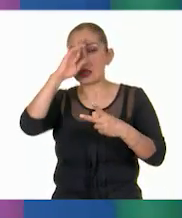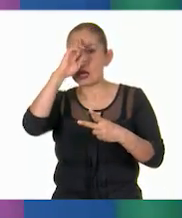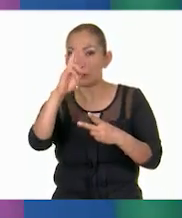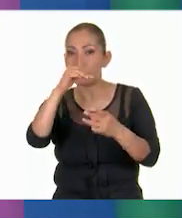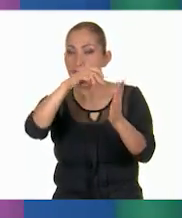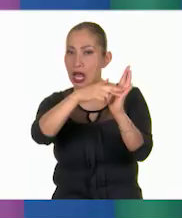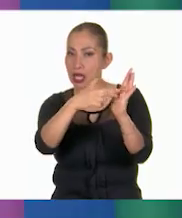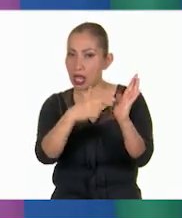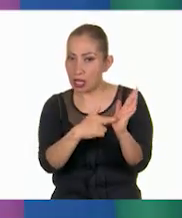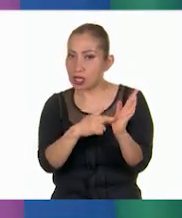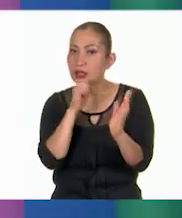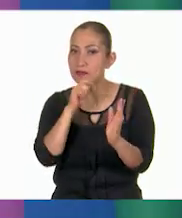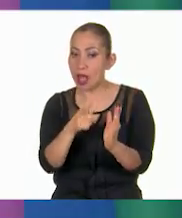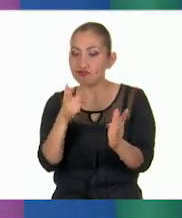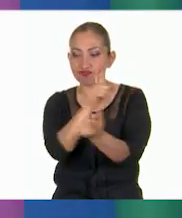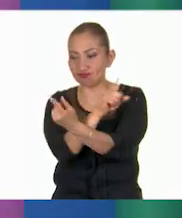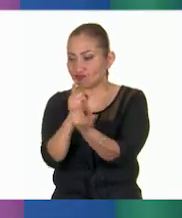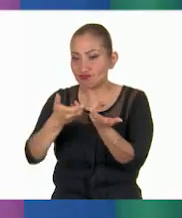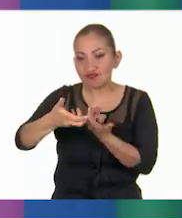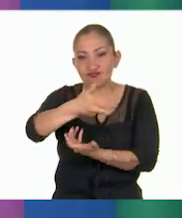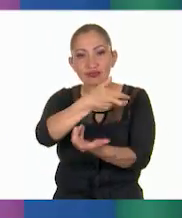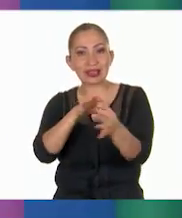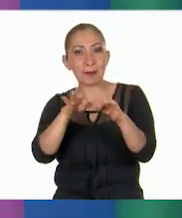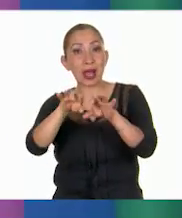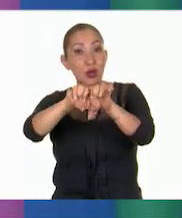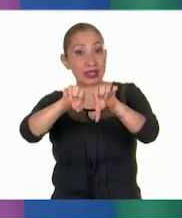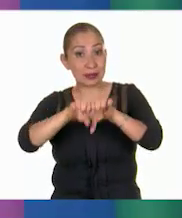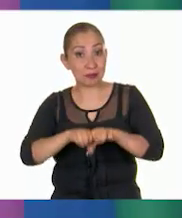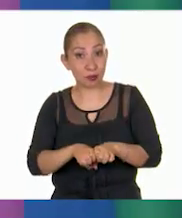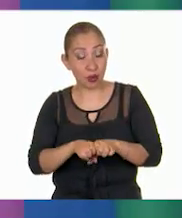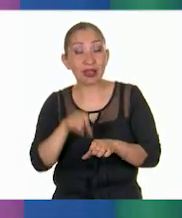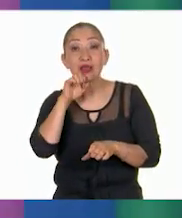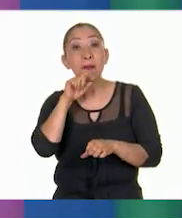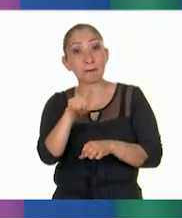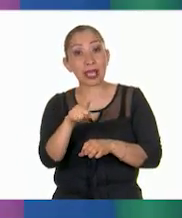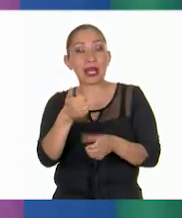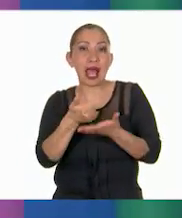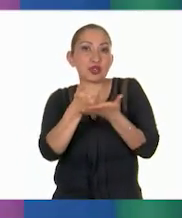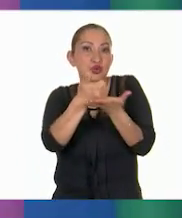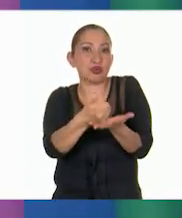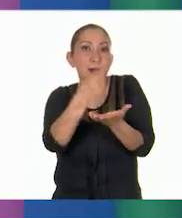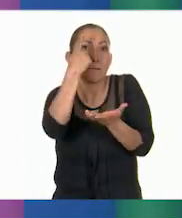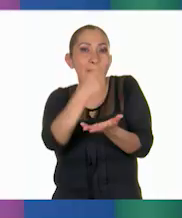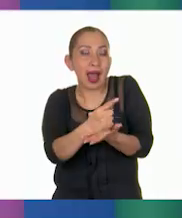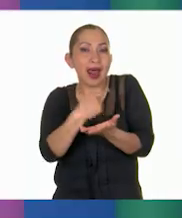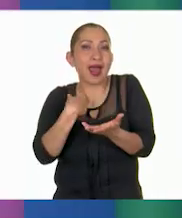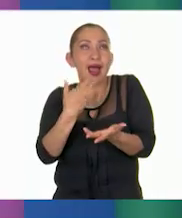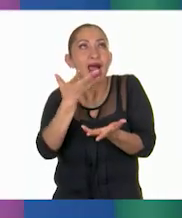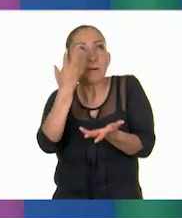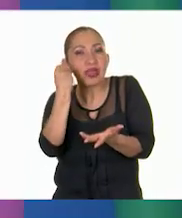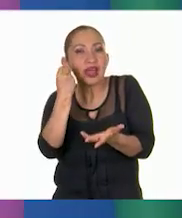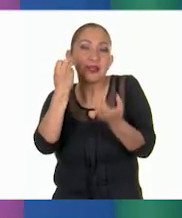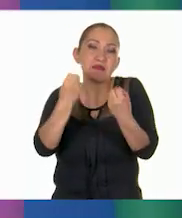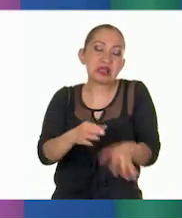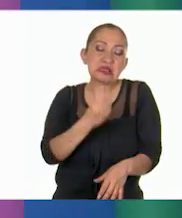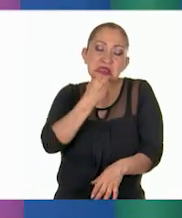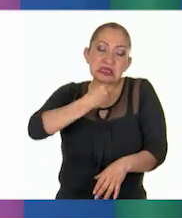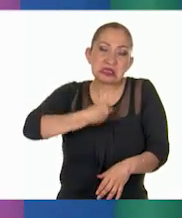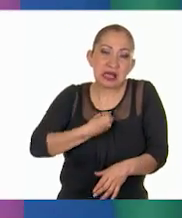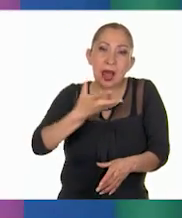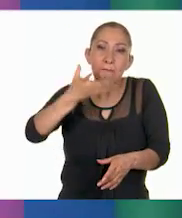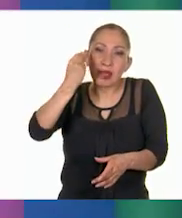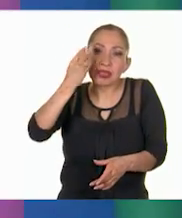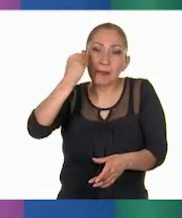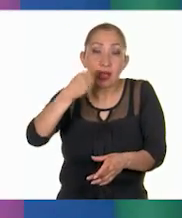reglas, fomentando así la convivencia y el trabajo en equipo. Y también es beneficioso para aprender a ganar y a perder, lo